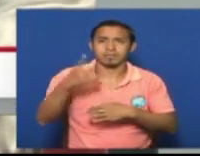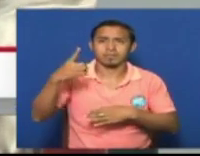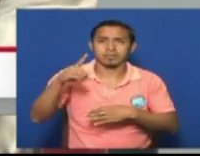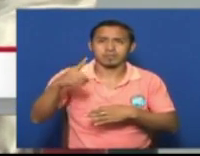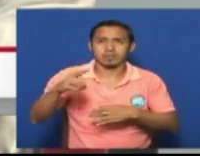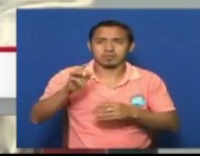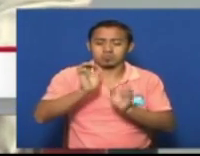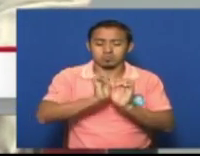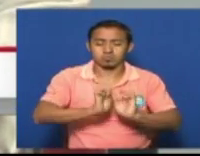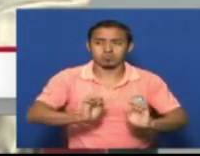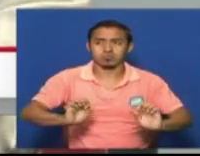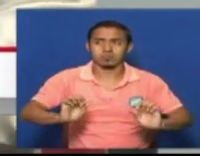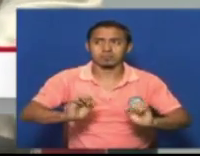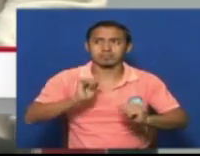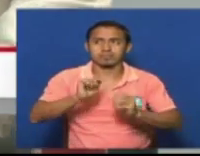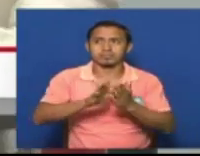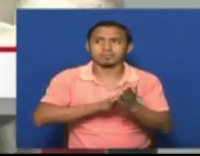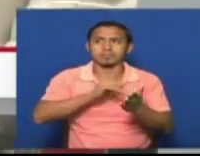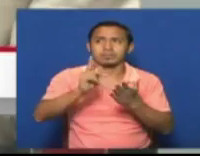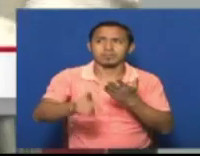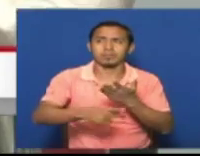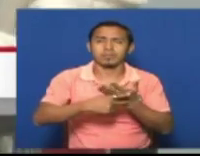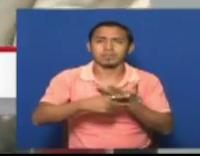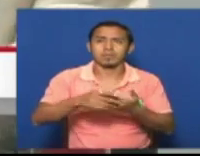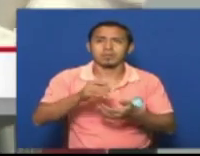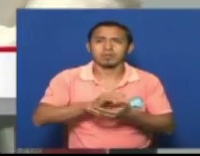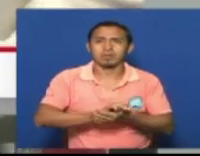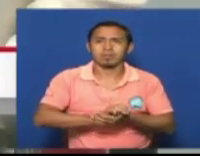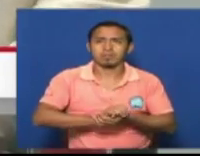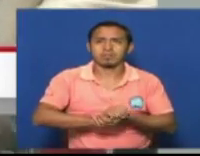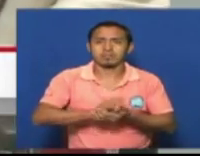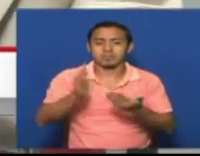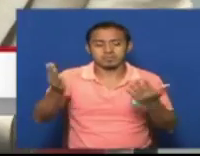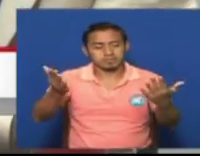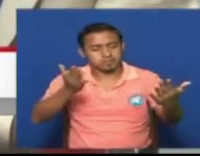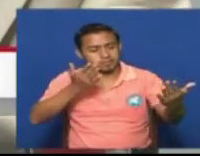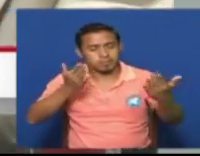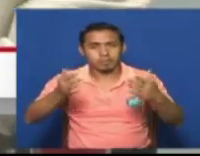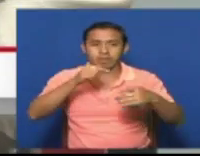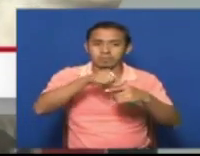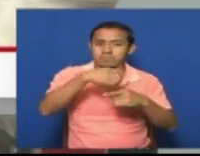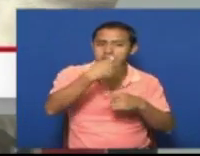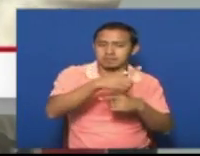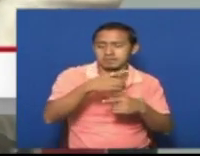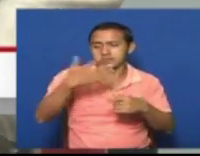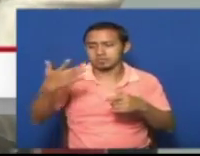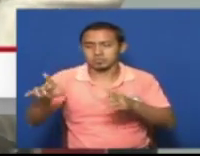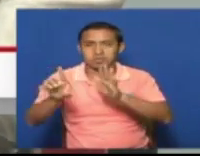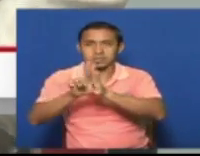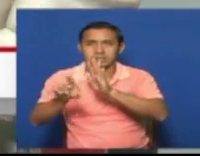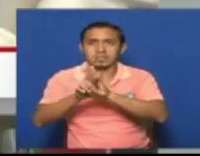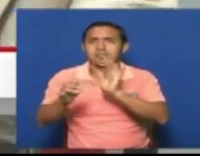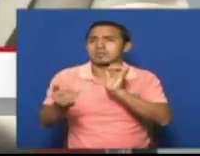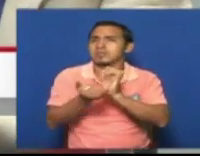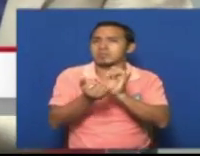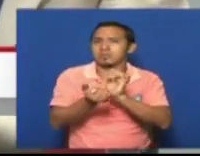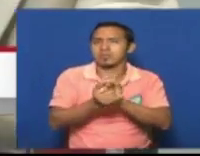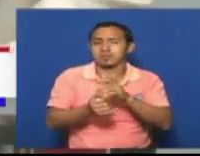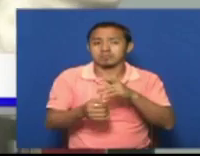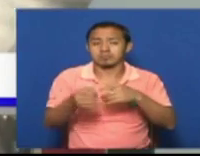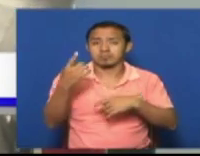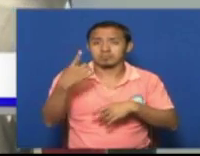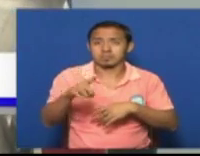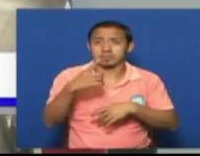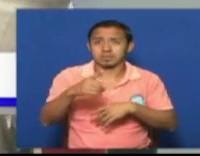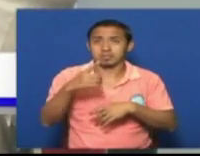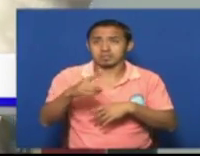dentro de esos programas y así como te iba haciendo una comparación entre un derecho una ley podemos hacer lo mismo entre un derecho y